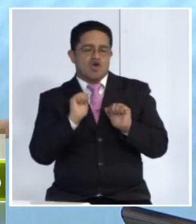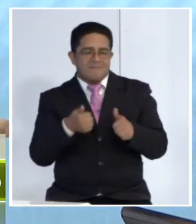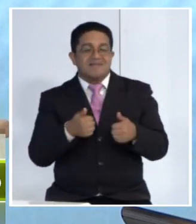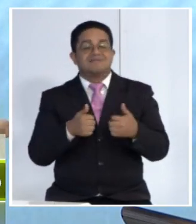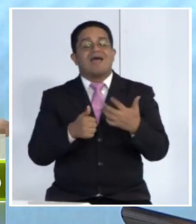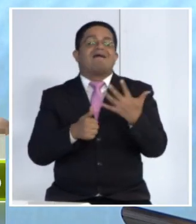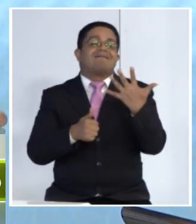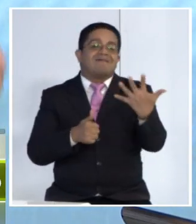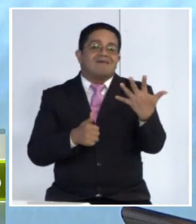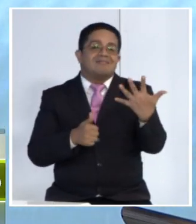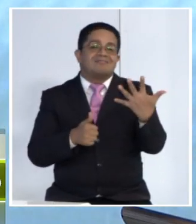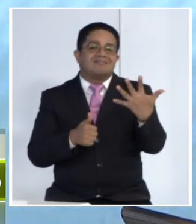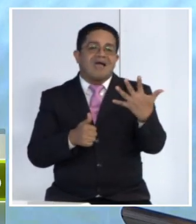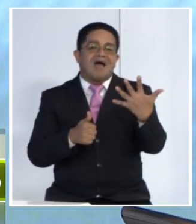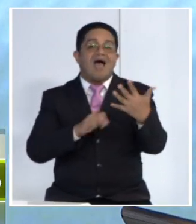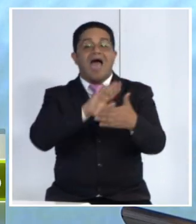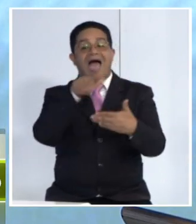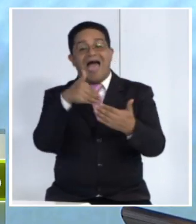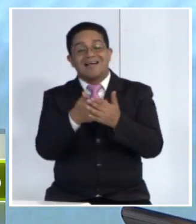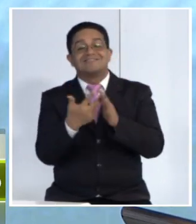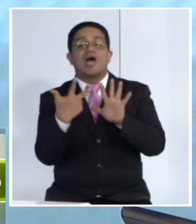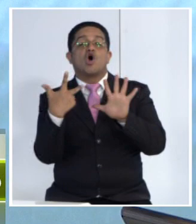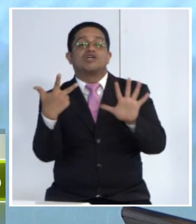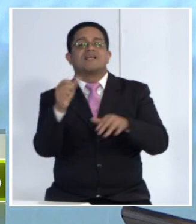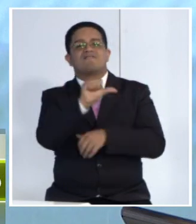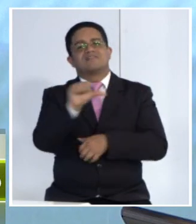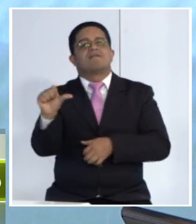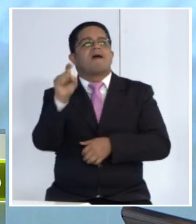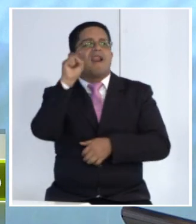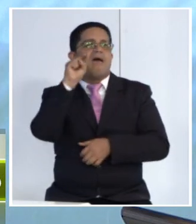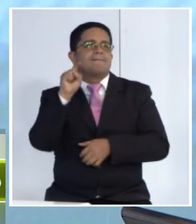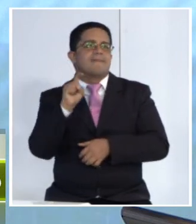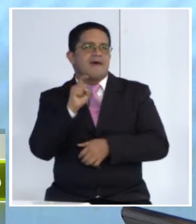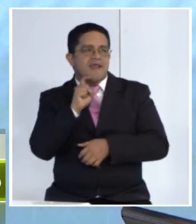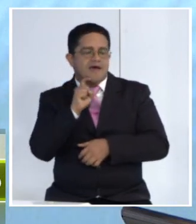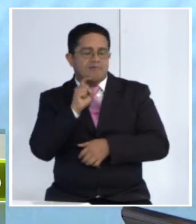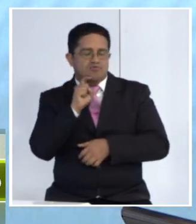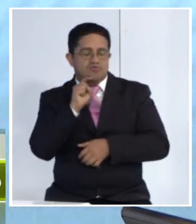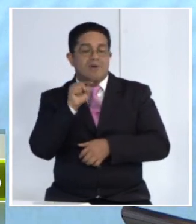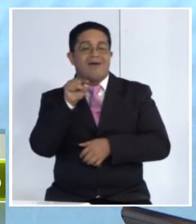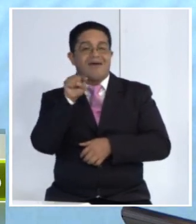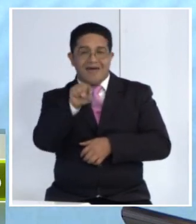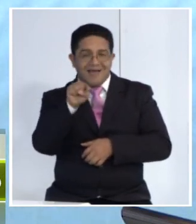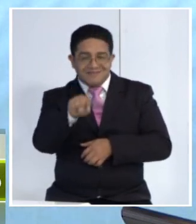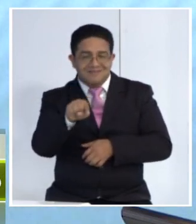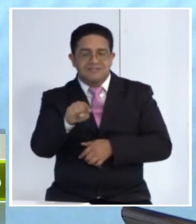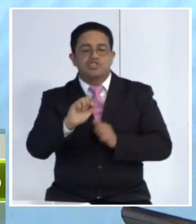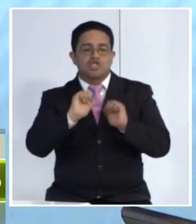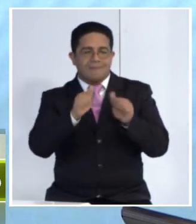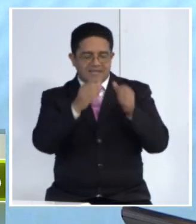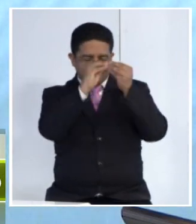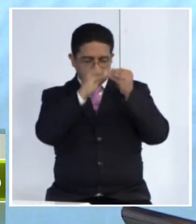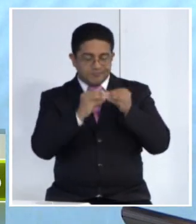8ª semana de la vida intrauterina. En ese momento, Daniela, se forma, hay